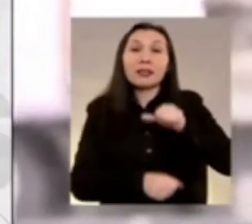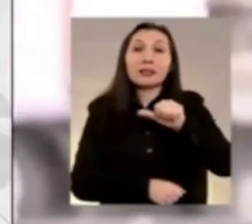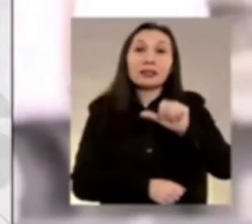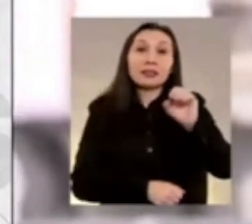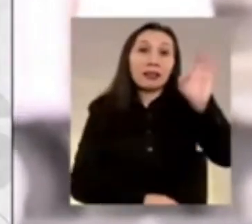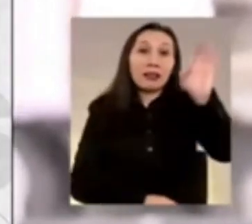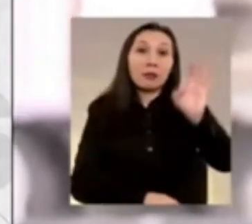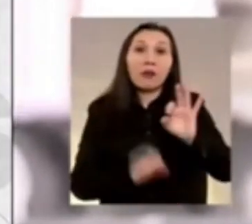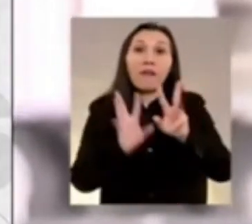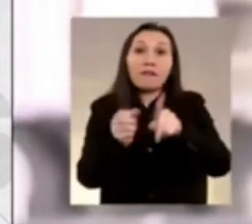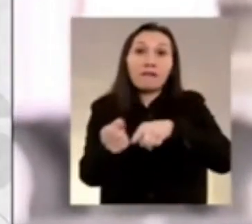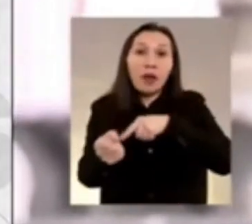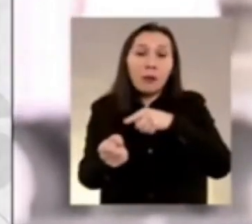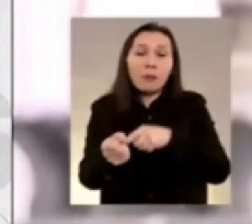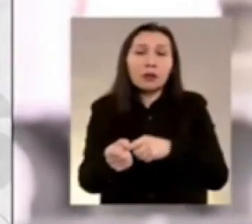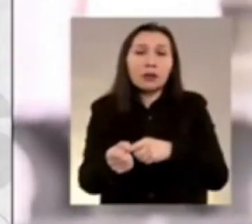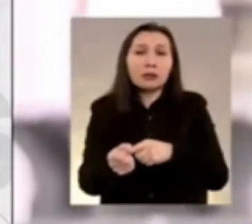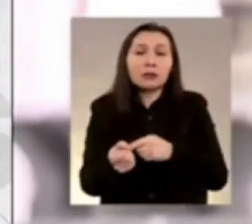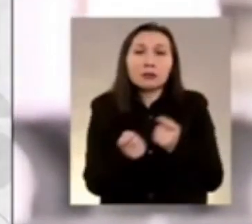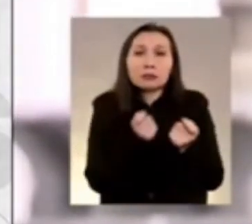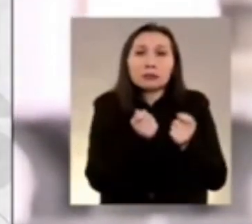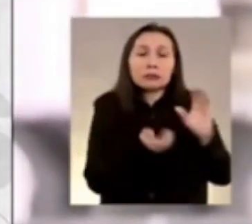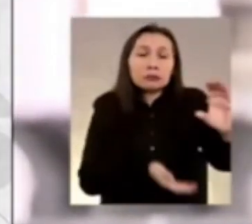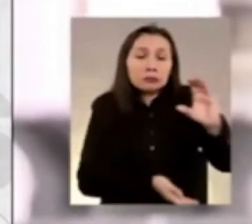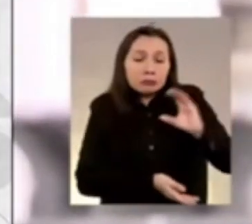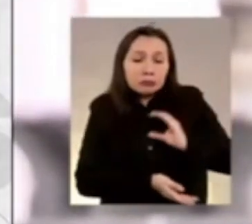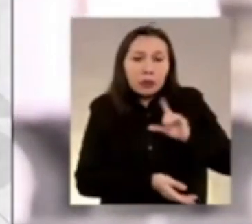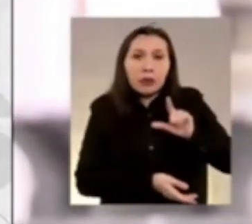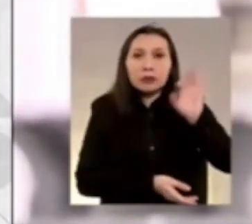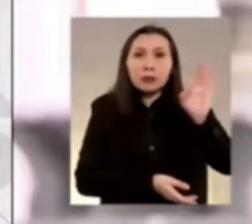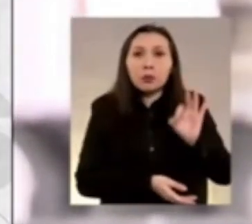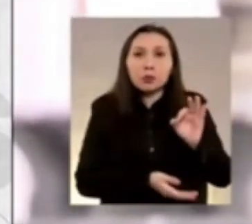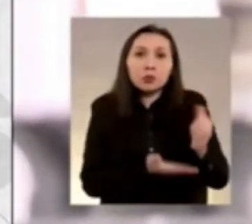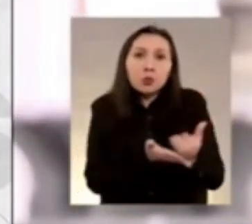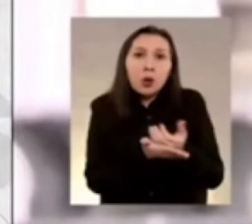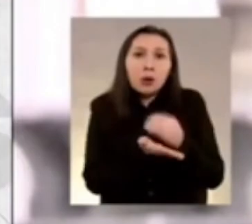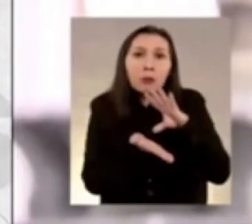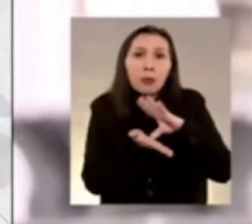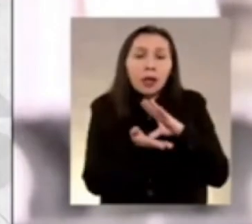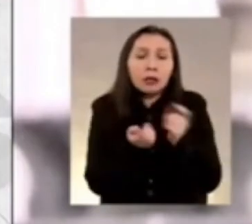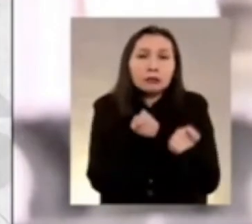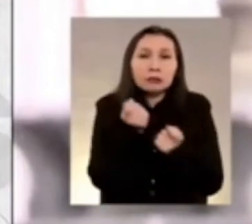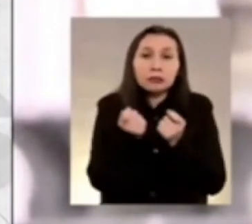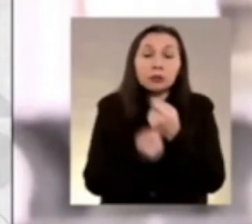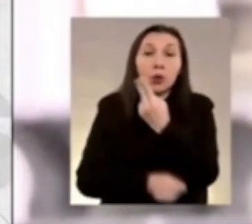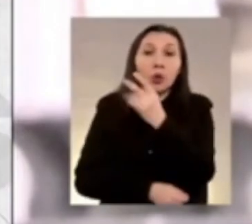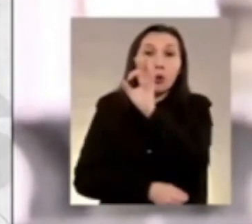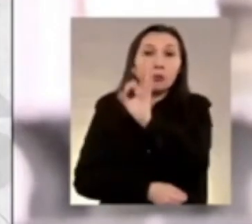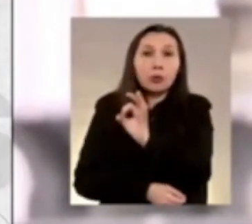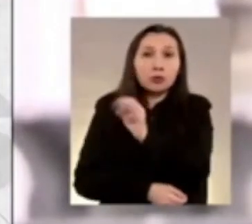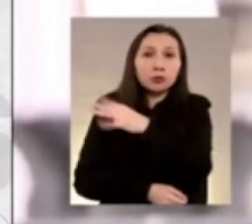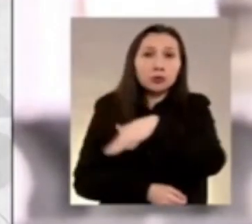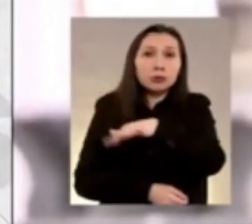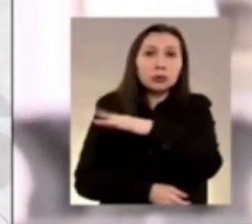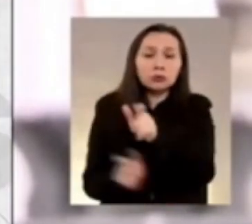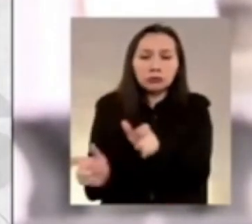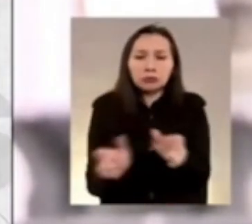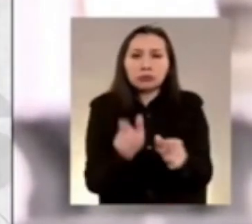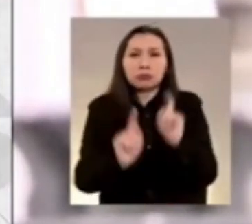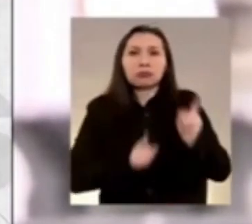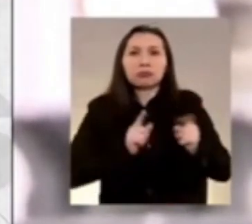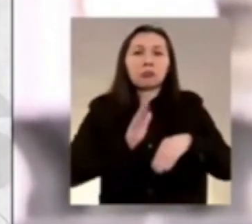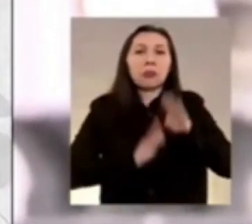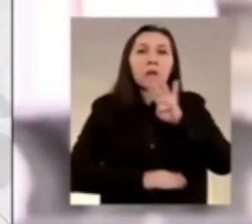60% de las familias apenas percibía un 17% de los ingresos del país. mientras el 2% controlaba más